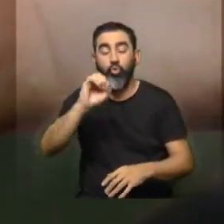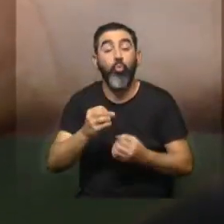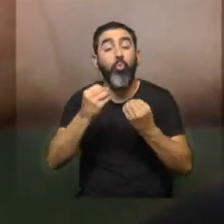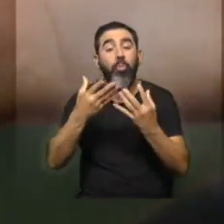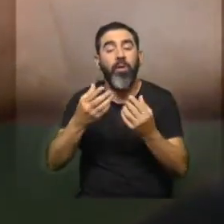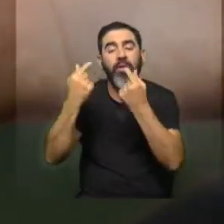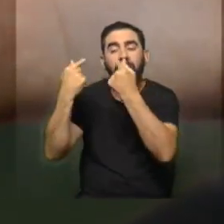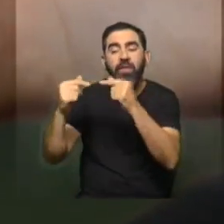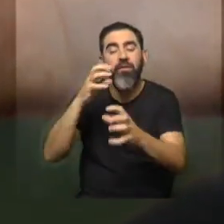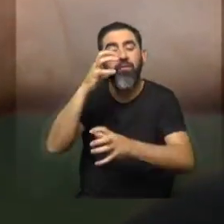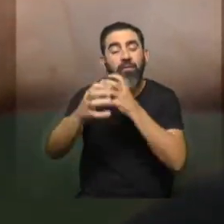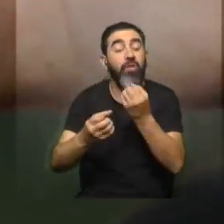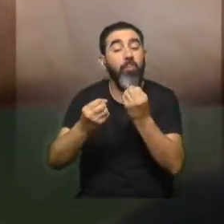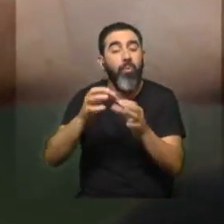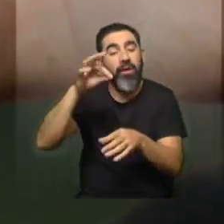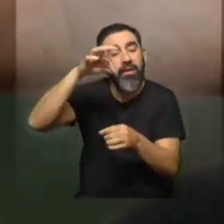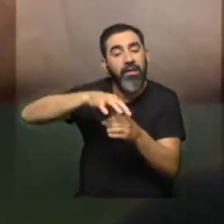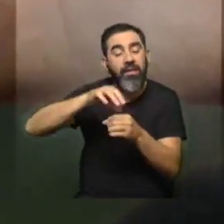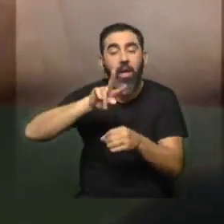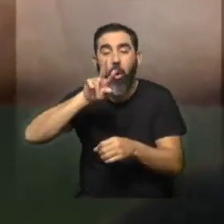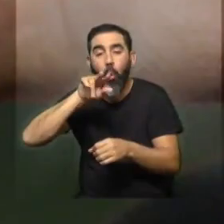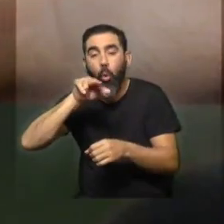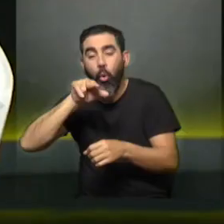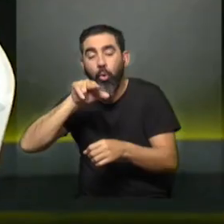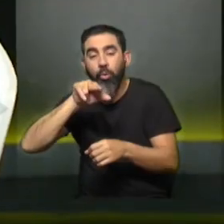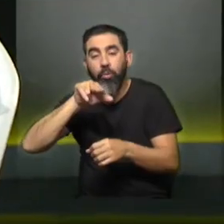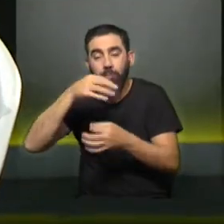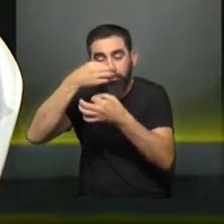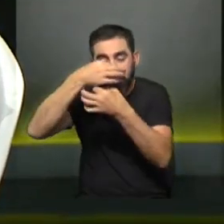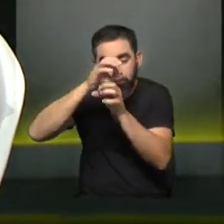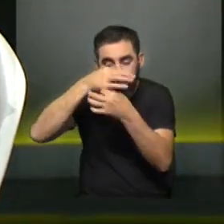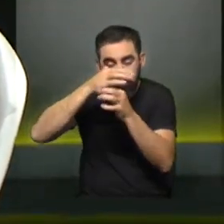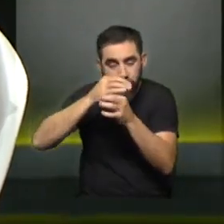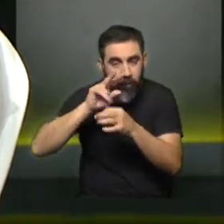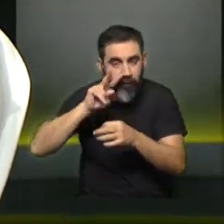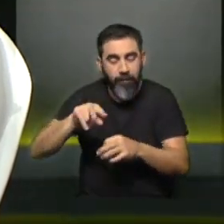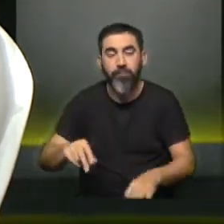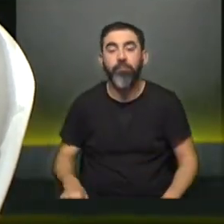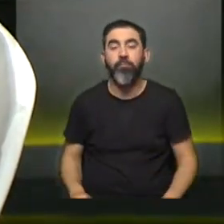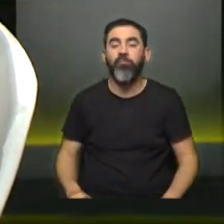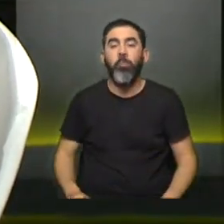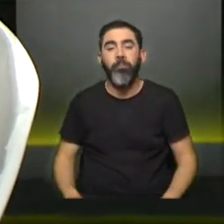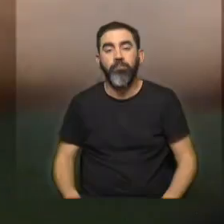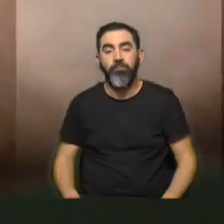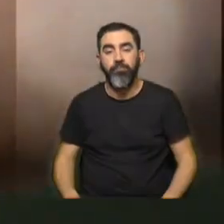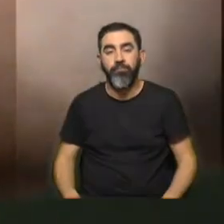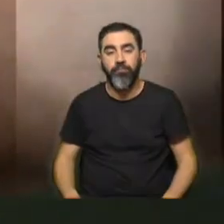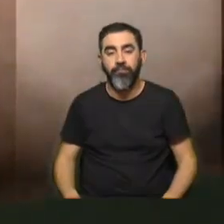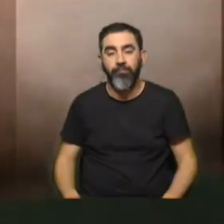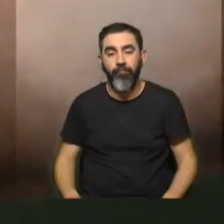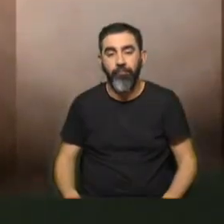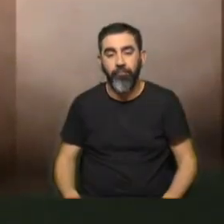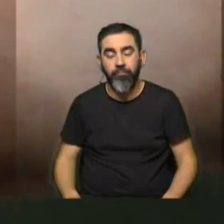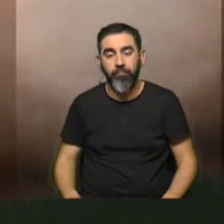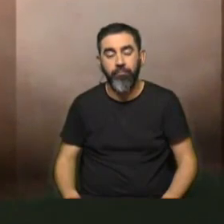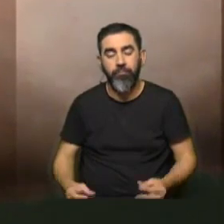fue teñida con oro para pasarla por el microscopio electrónico de barrido y se revela en el hioides una gran